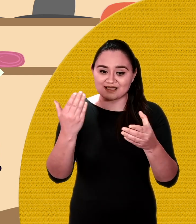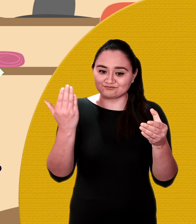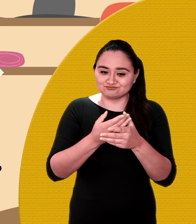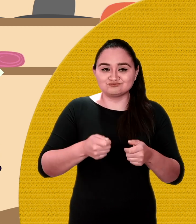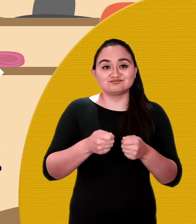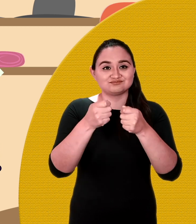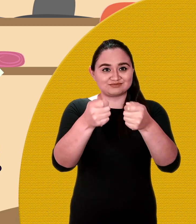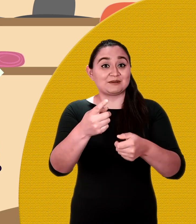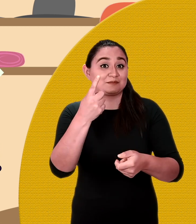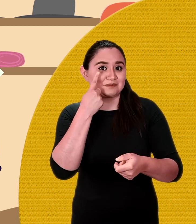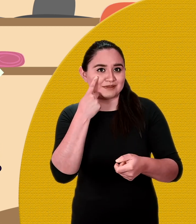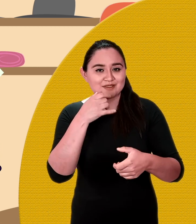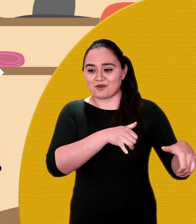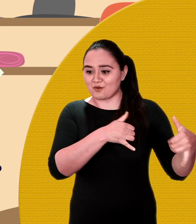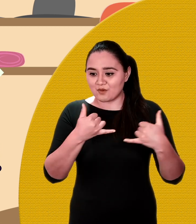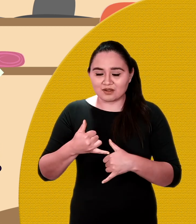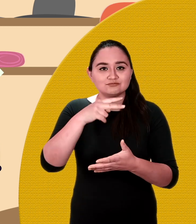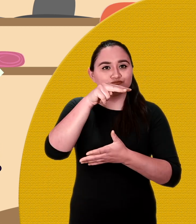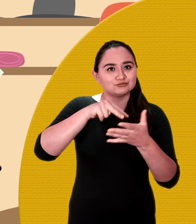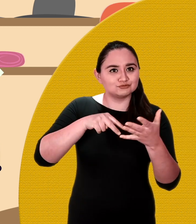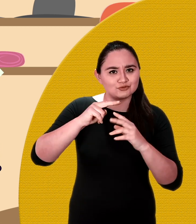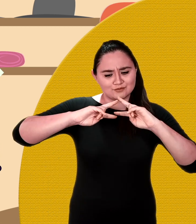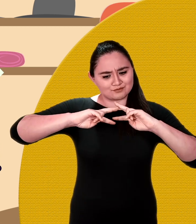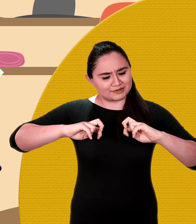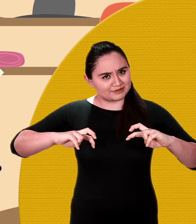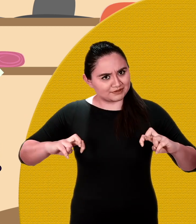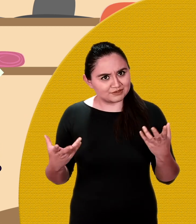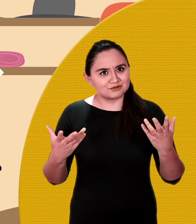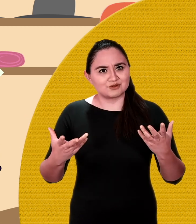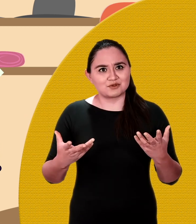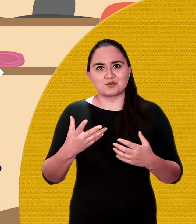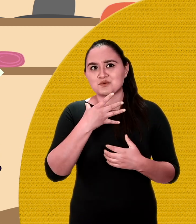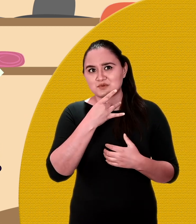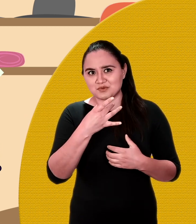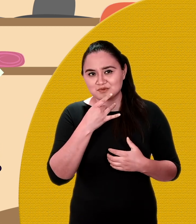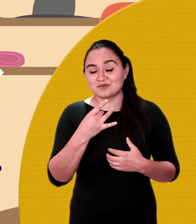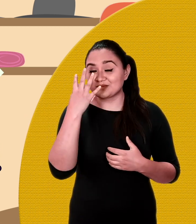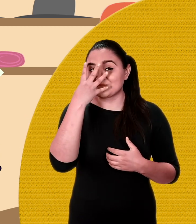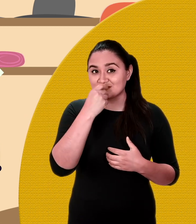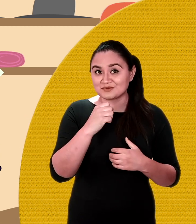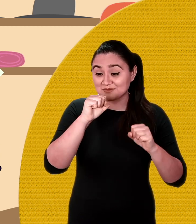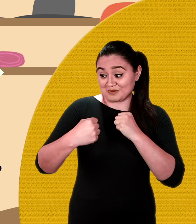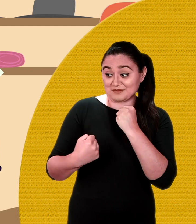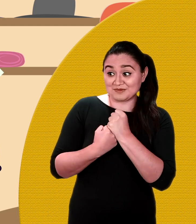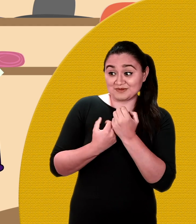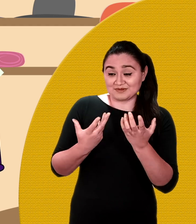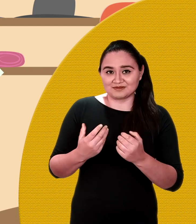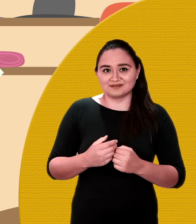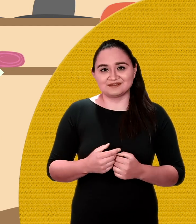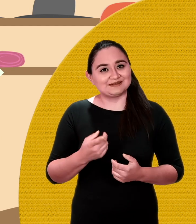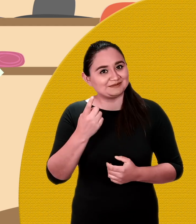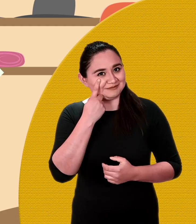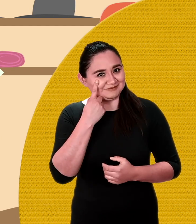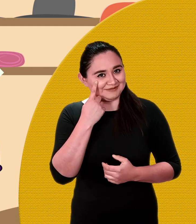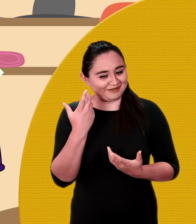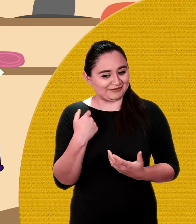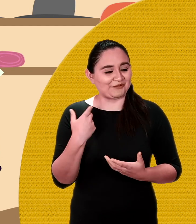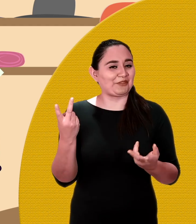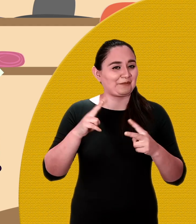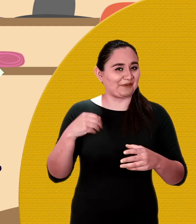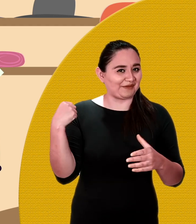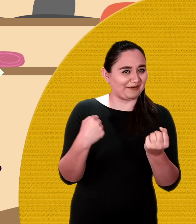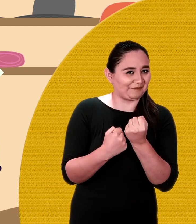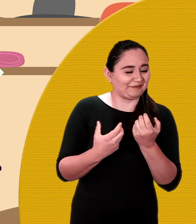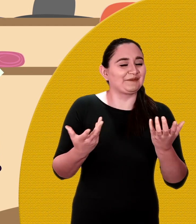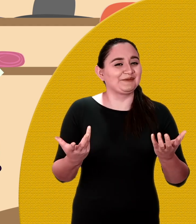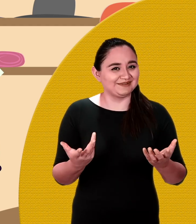aula. Mira, tienes juegos, lecturas, investigaciones. Está muy chévere y puedes apoyarme. Ve, ya me metiste en la